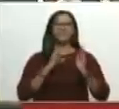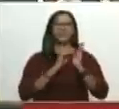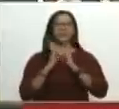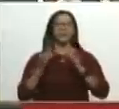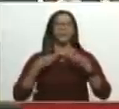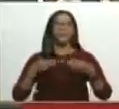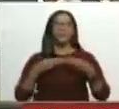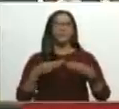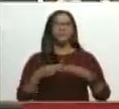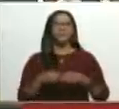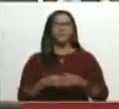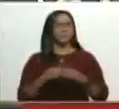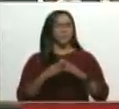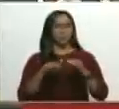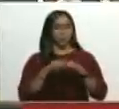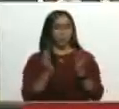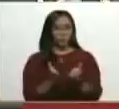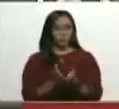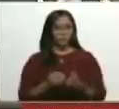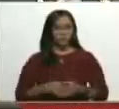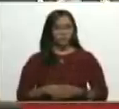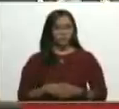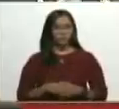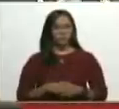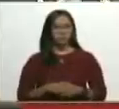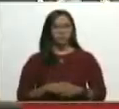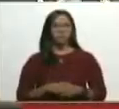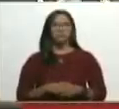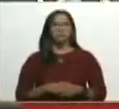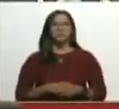público. Para todo el mundo, pues.